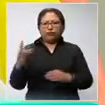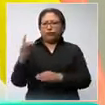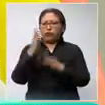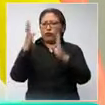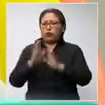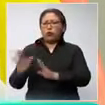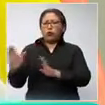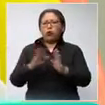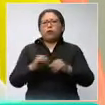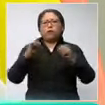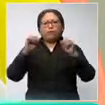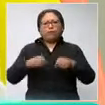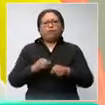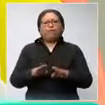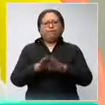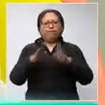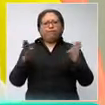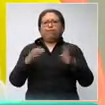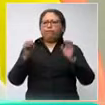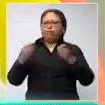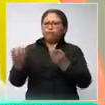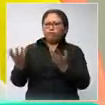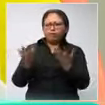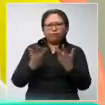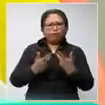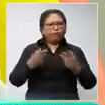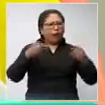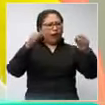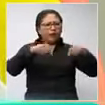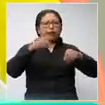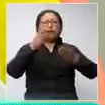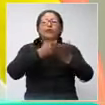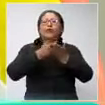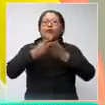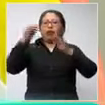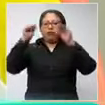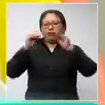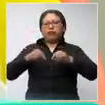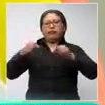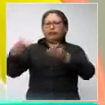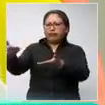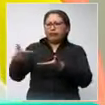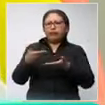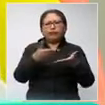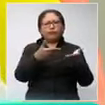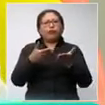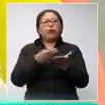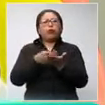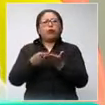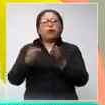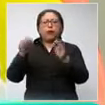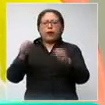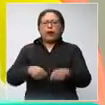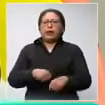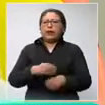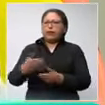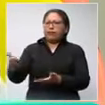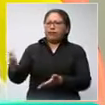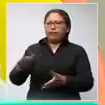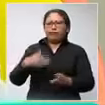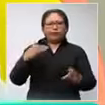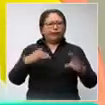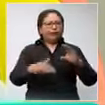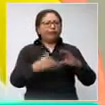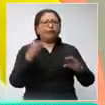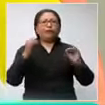buena fe, están abiertas. Están abiertas al Ministerio de Justicia. Yo le voy a transmitir al país cada propuesta que reciba, las